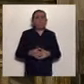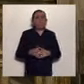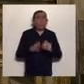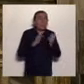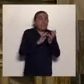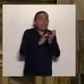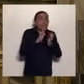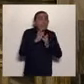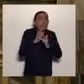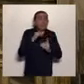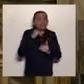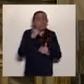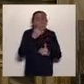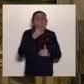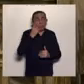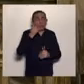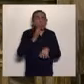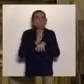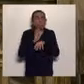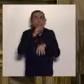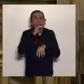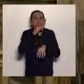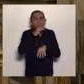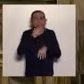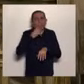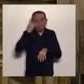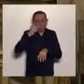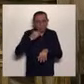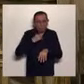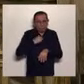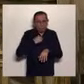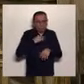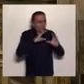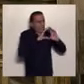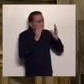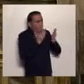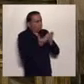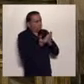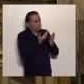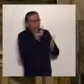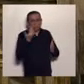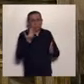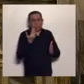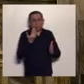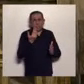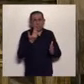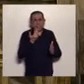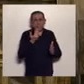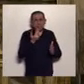nosotros. Cordero de Dios, que quitas el pecado del